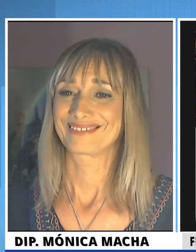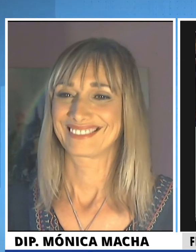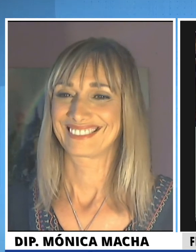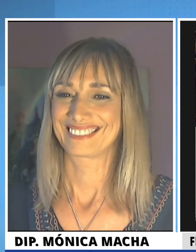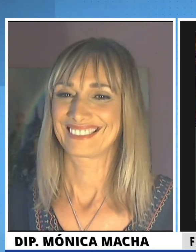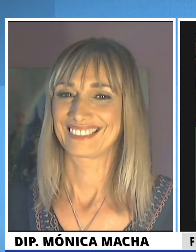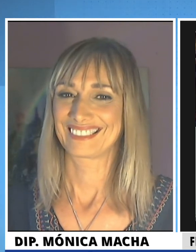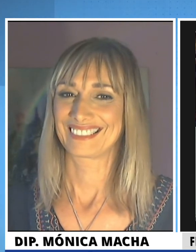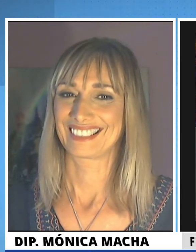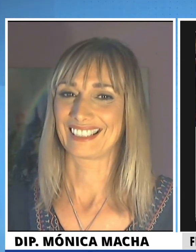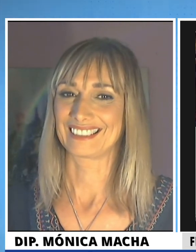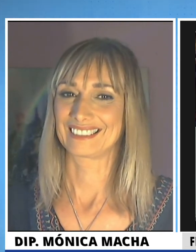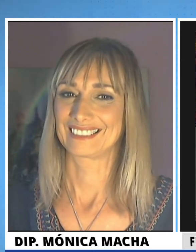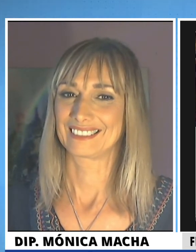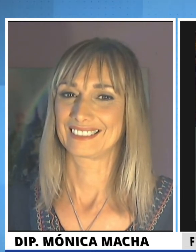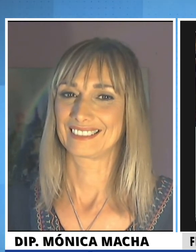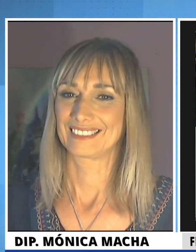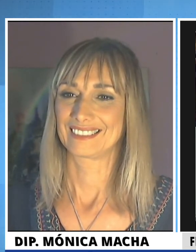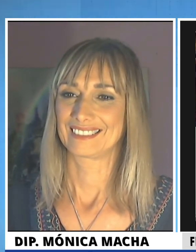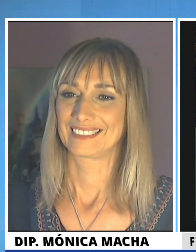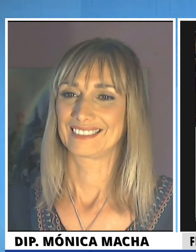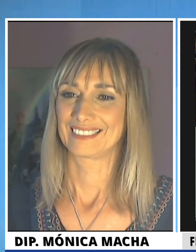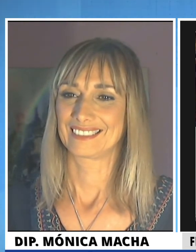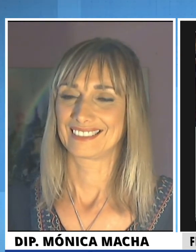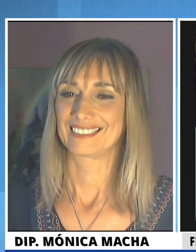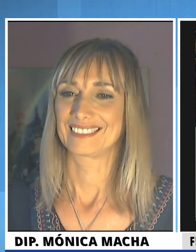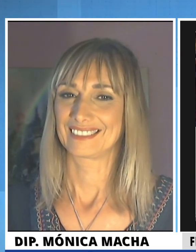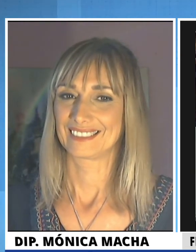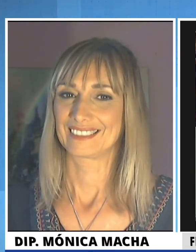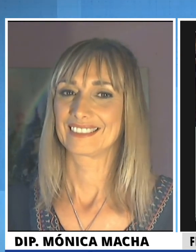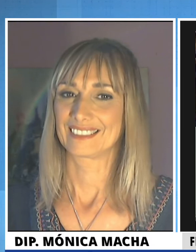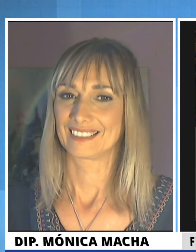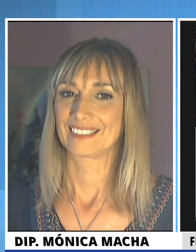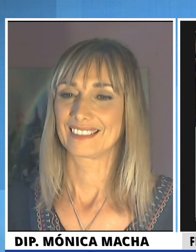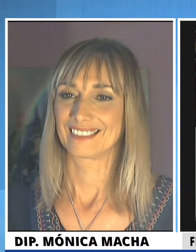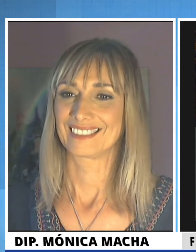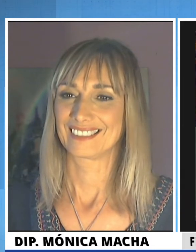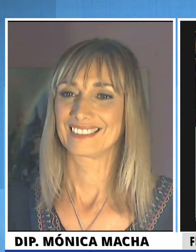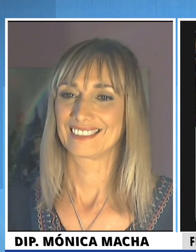estamos muchas, y, bueno, hacemos esto y hacemos aquello, y tal vez es cierto, sin